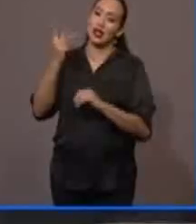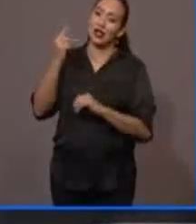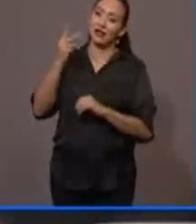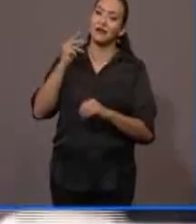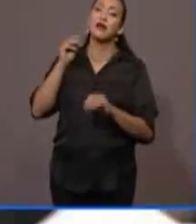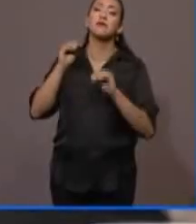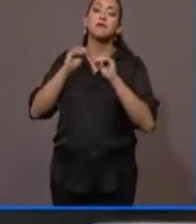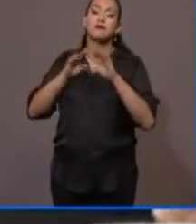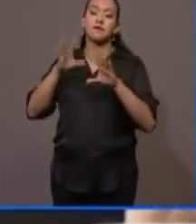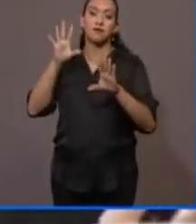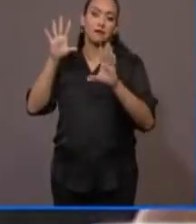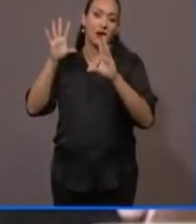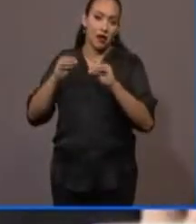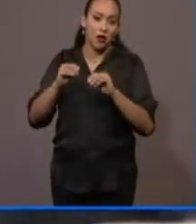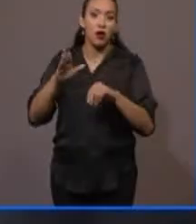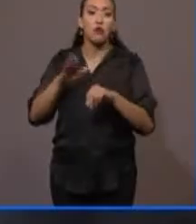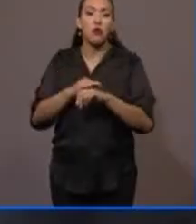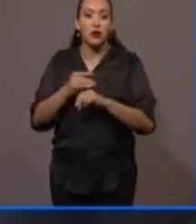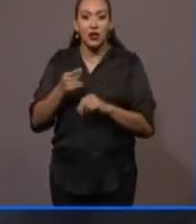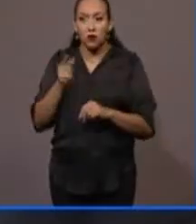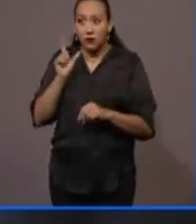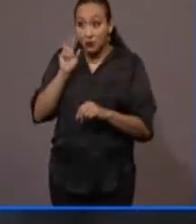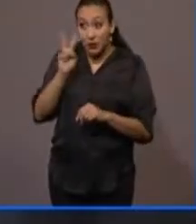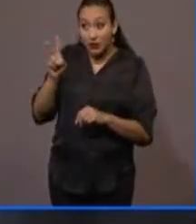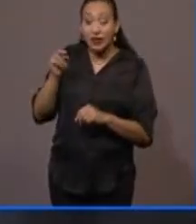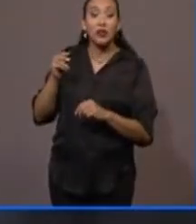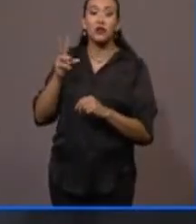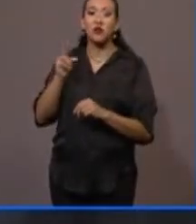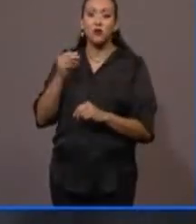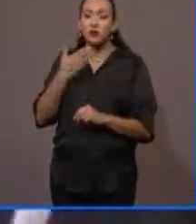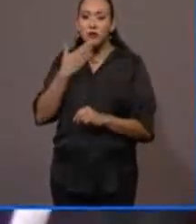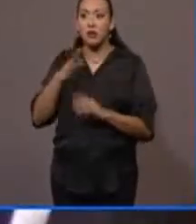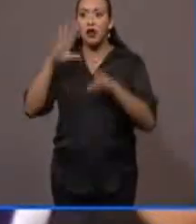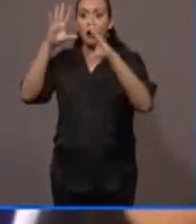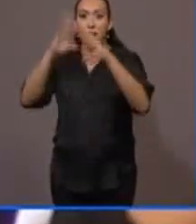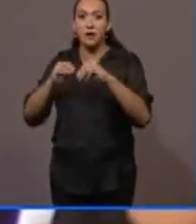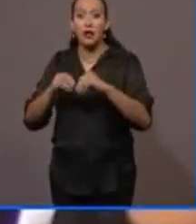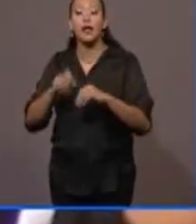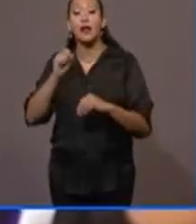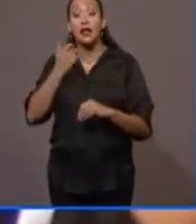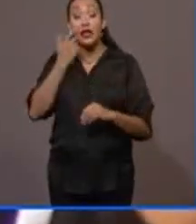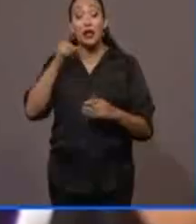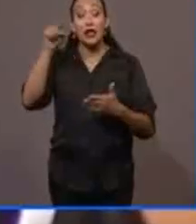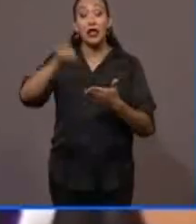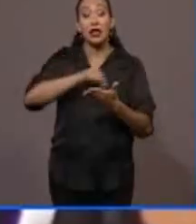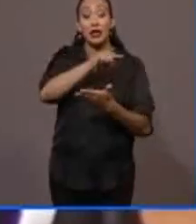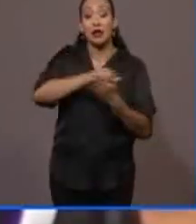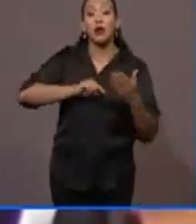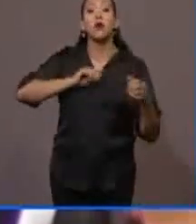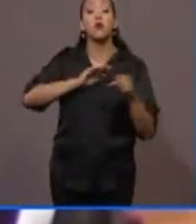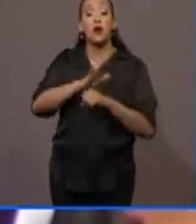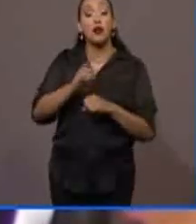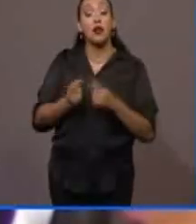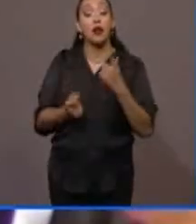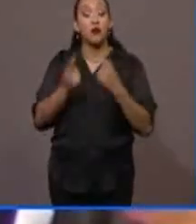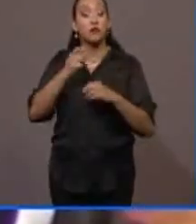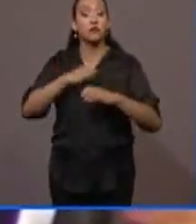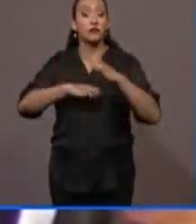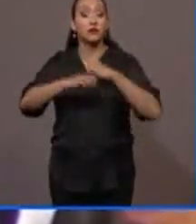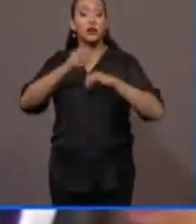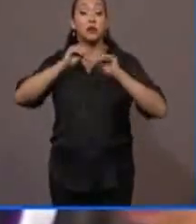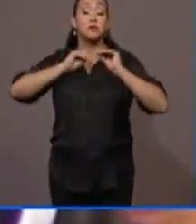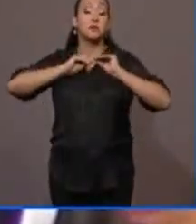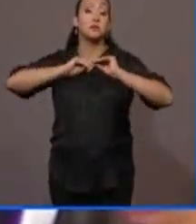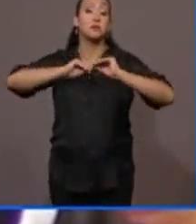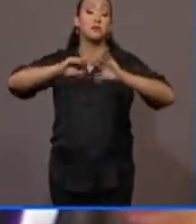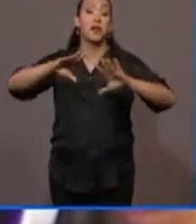la transmisión de contenidos que no consideren adecuados. Incluso prevé la cancelación de concesiones para aquellos medios que